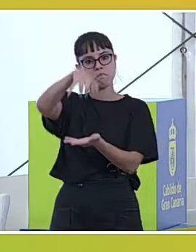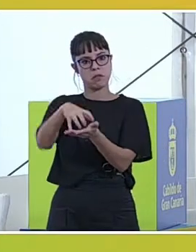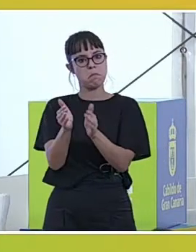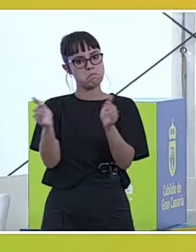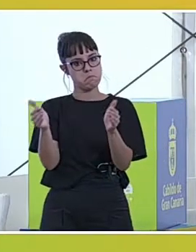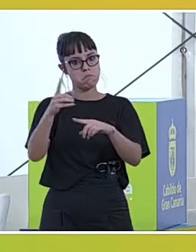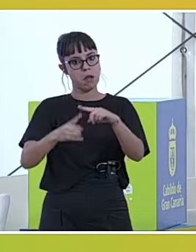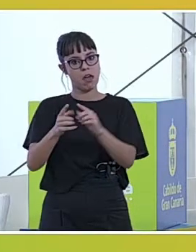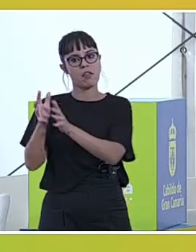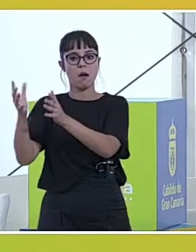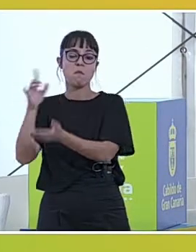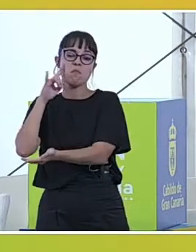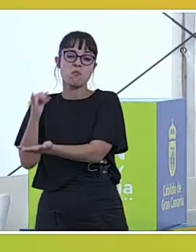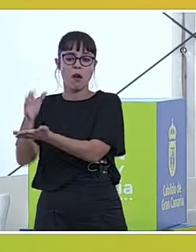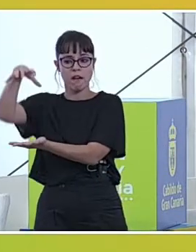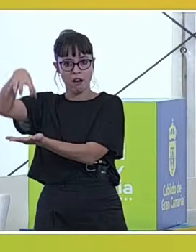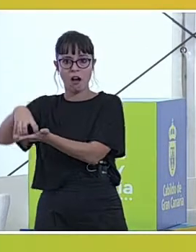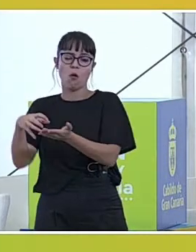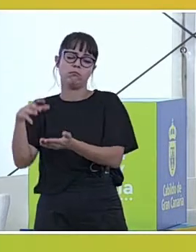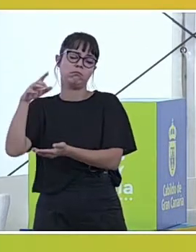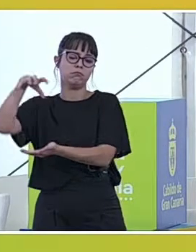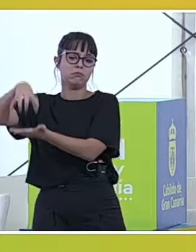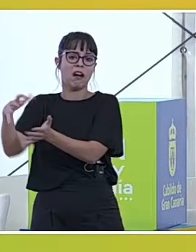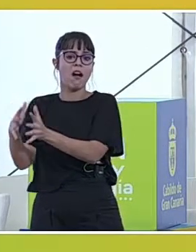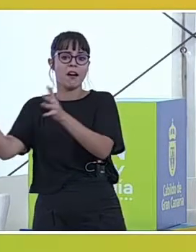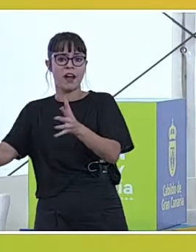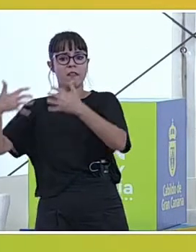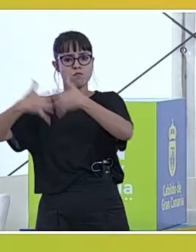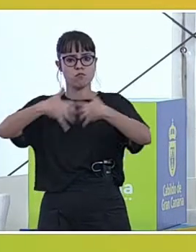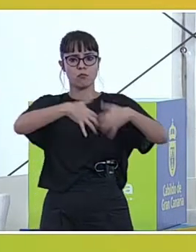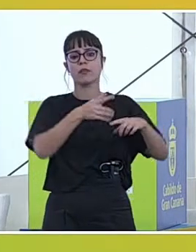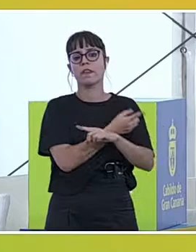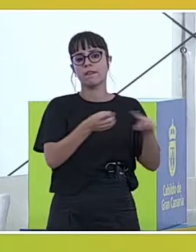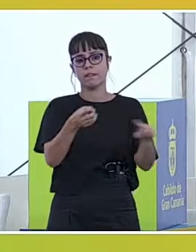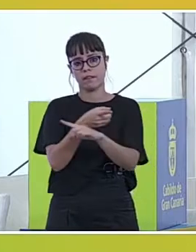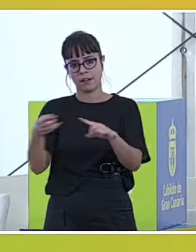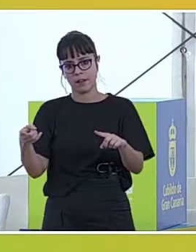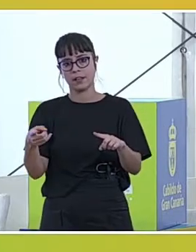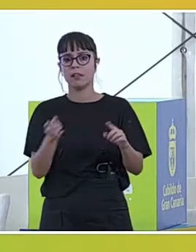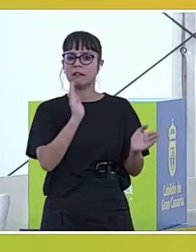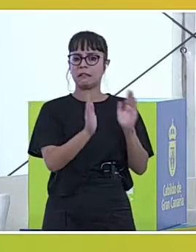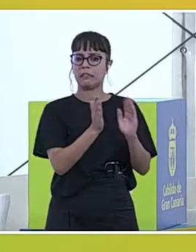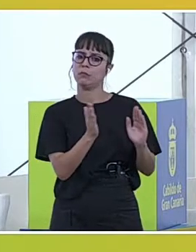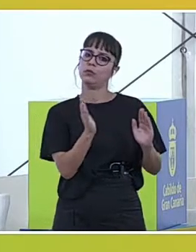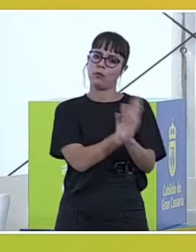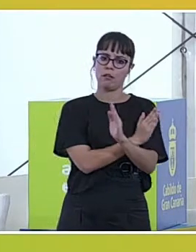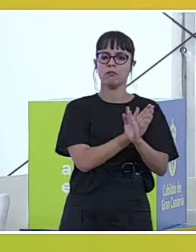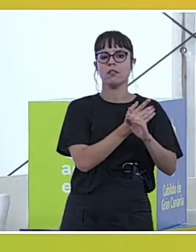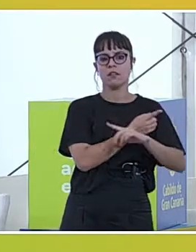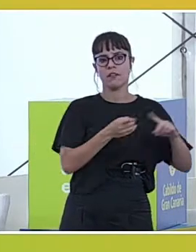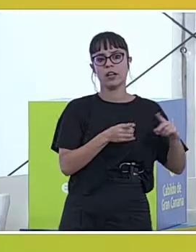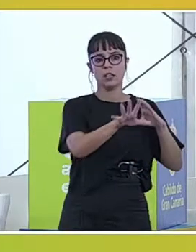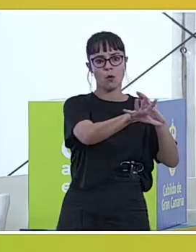escala, plantas piloto, plantas de gran escala, que tuvieran tipos de pretratamiento diferentes, que los tipos de toma fueran diferentes